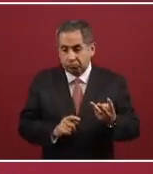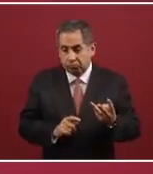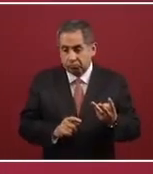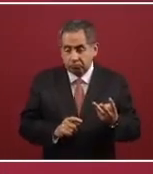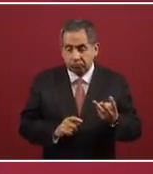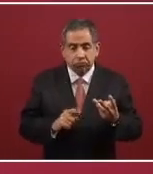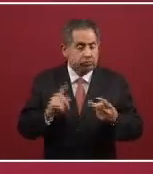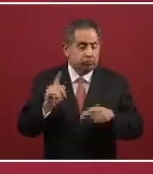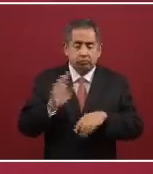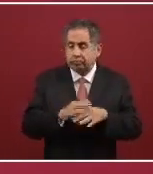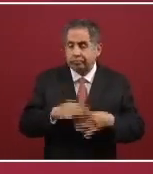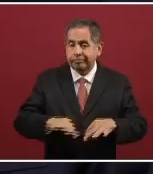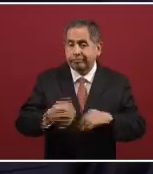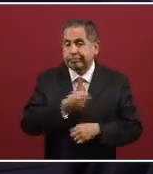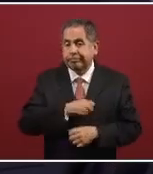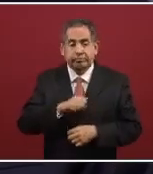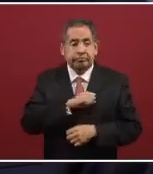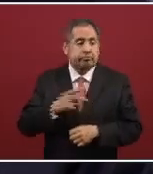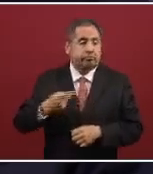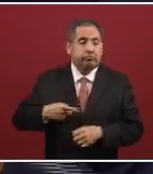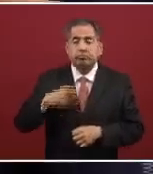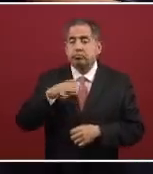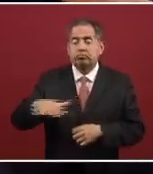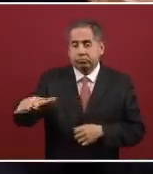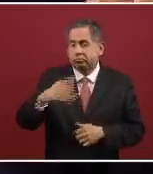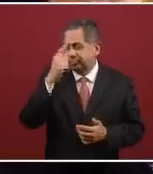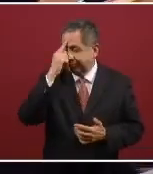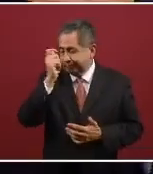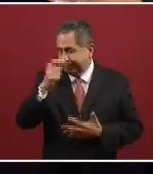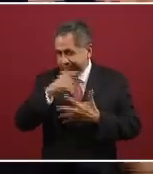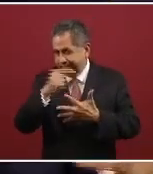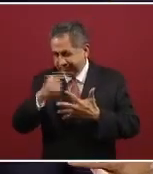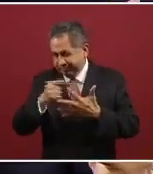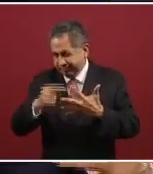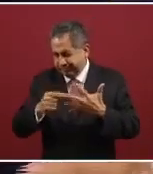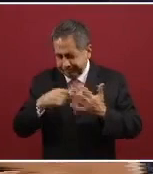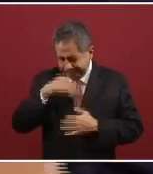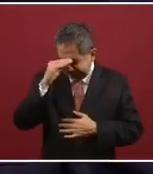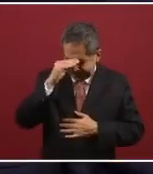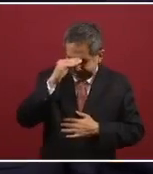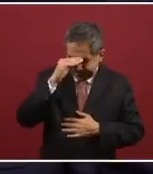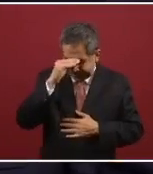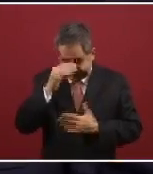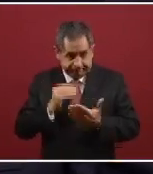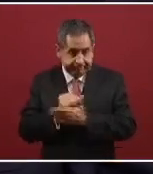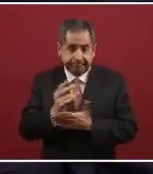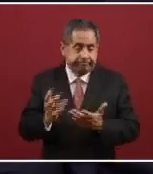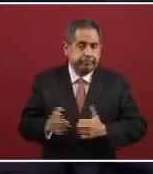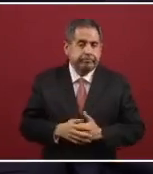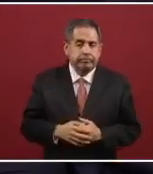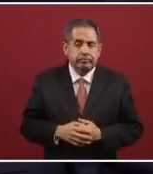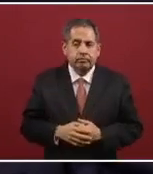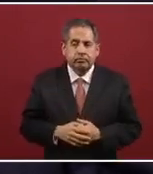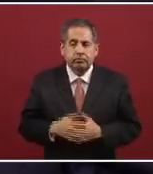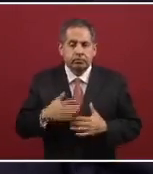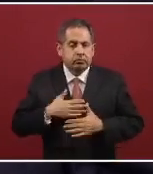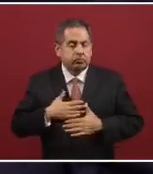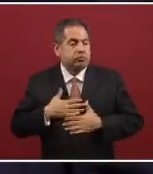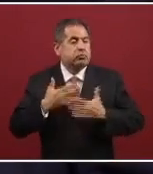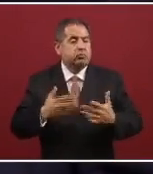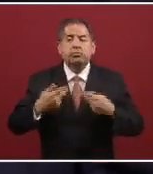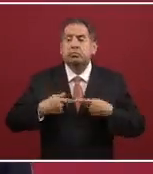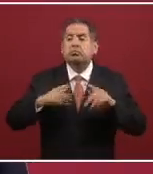por encima de todo está la salud del pueblo. Todo eso se tiene que tomar en cuenta. Yo le confío mucho a la